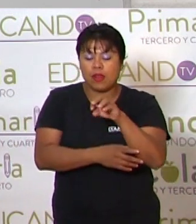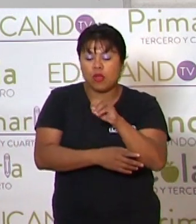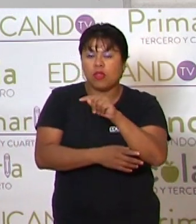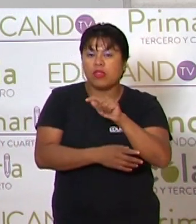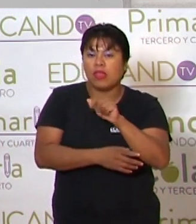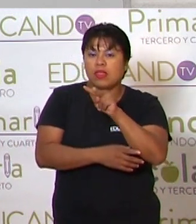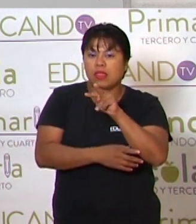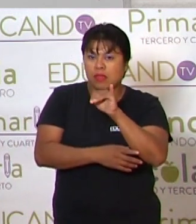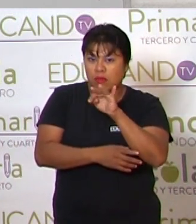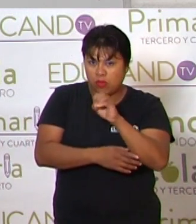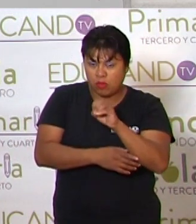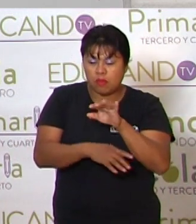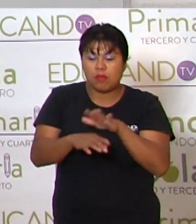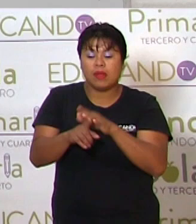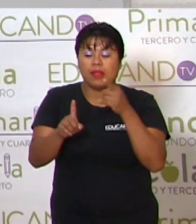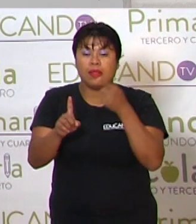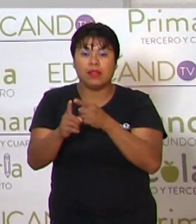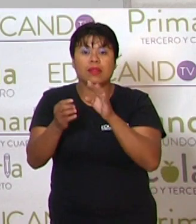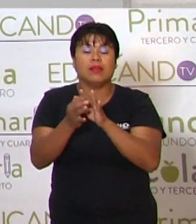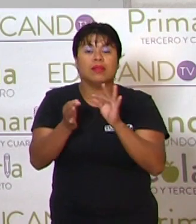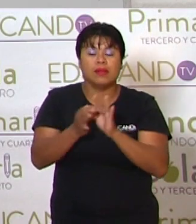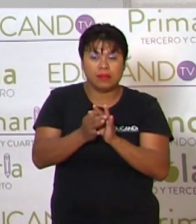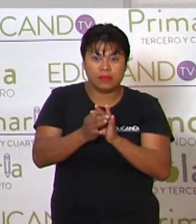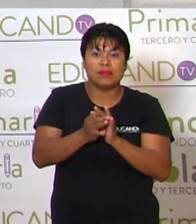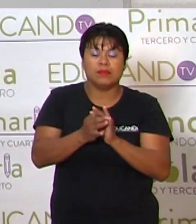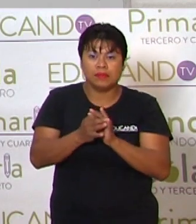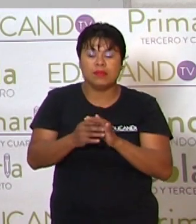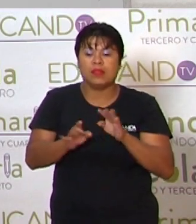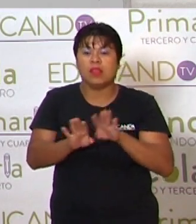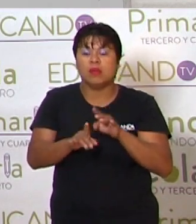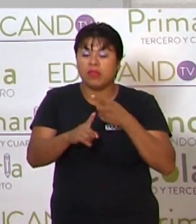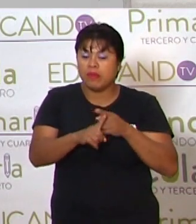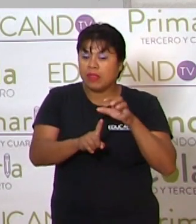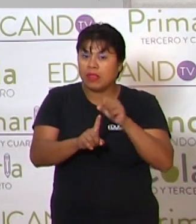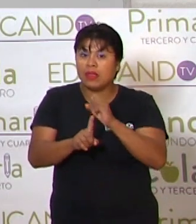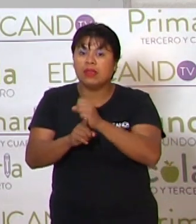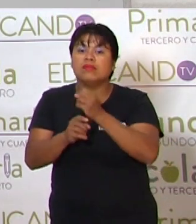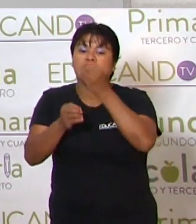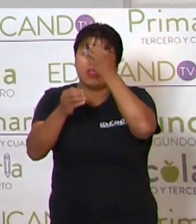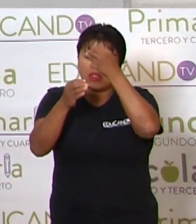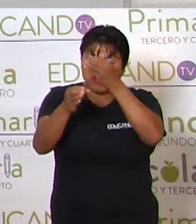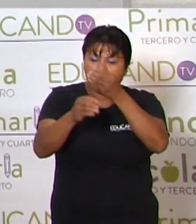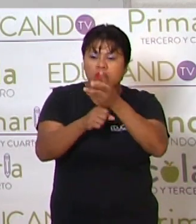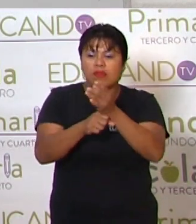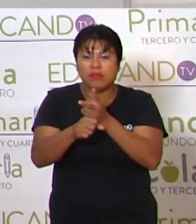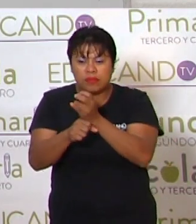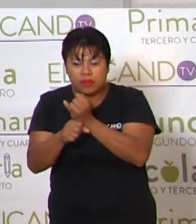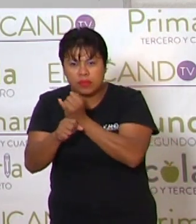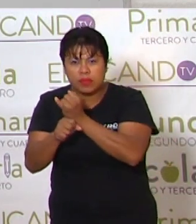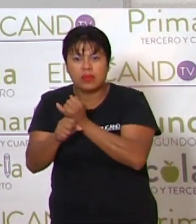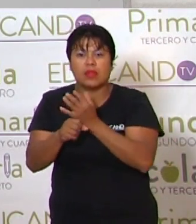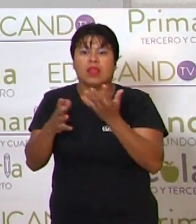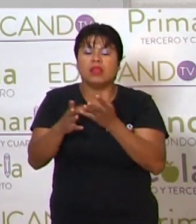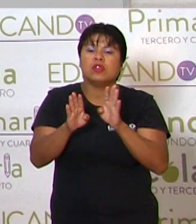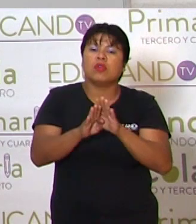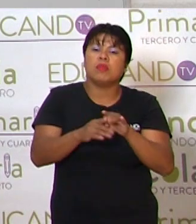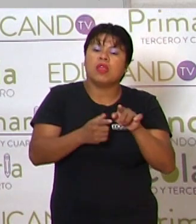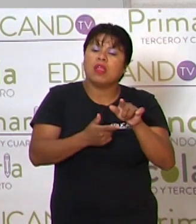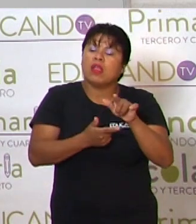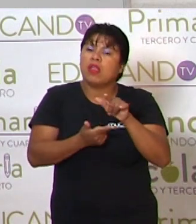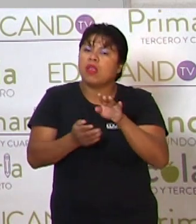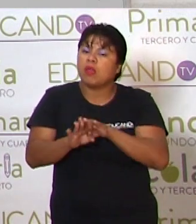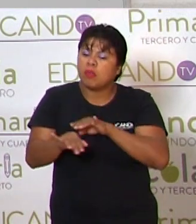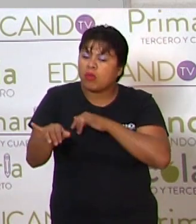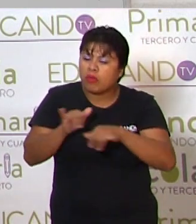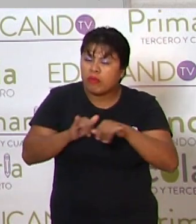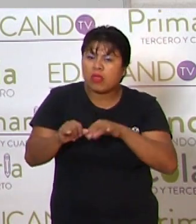denotativo, porque aplica algunas terminaciones o conceptos científicos o nos hace referencia a geografía o algunos